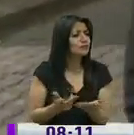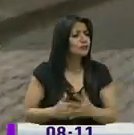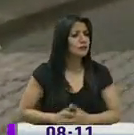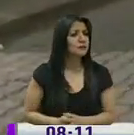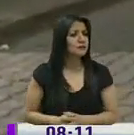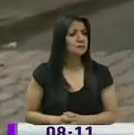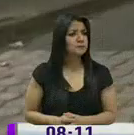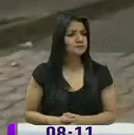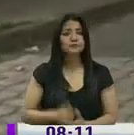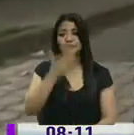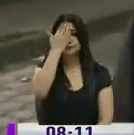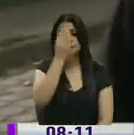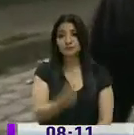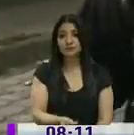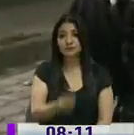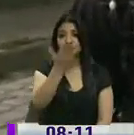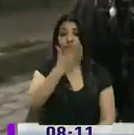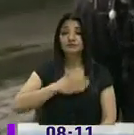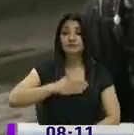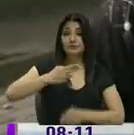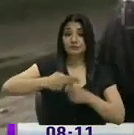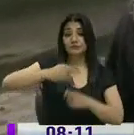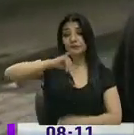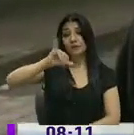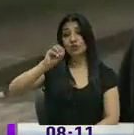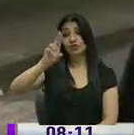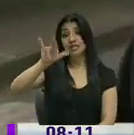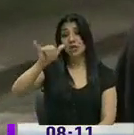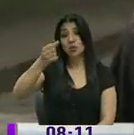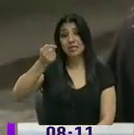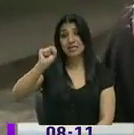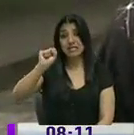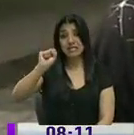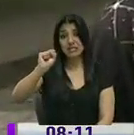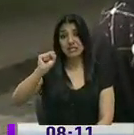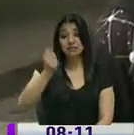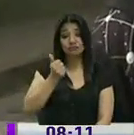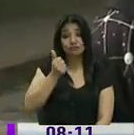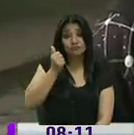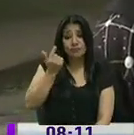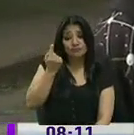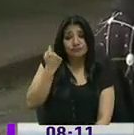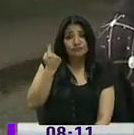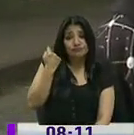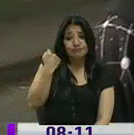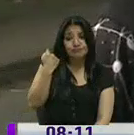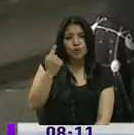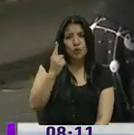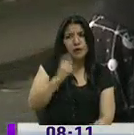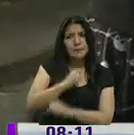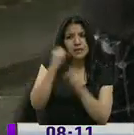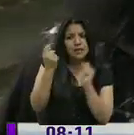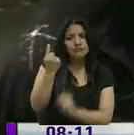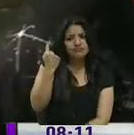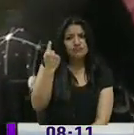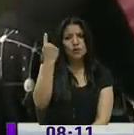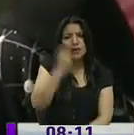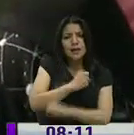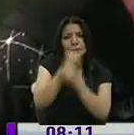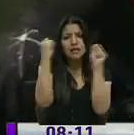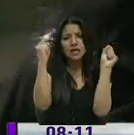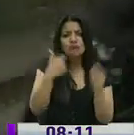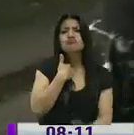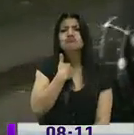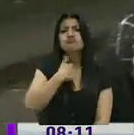buenos días mi nombre es josé luís altos en la madrugada de a la una y cinco de la madrugada fue víctima de un robo